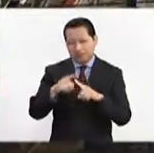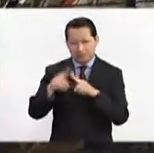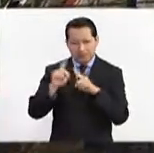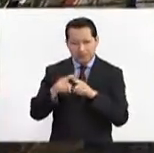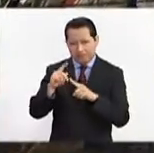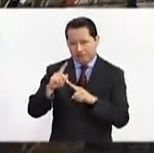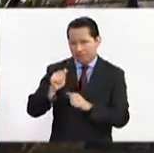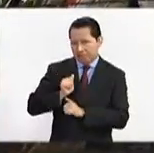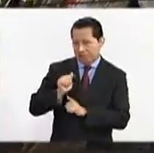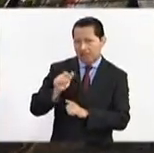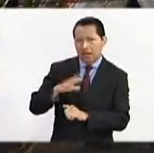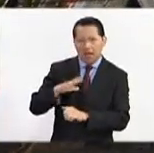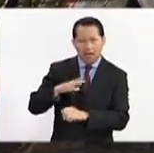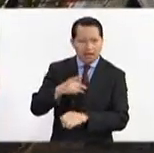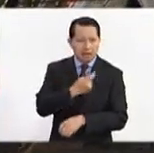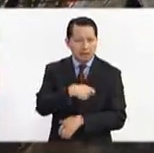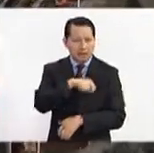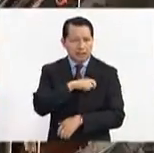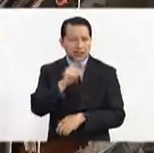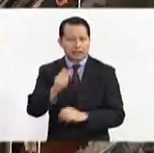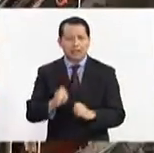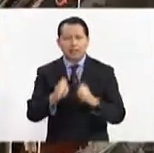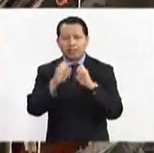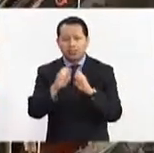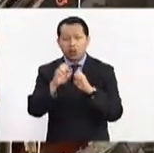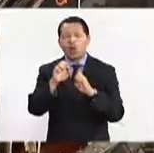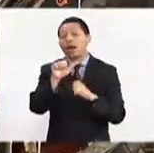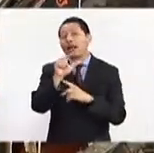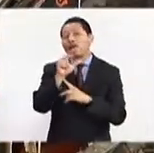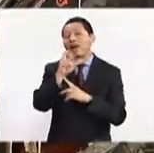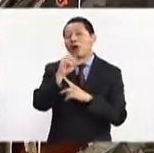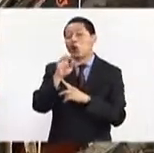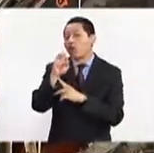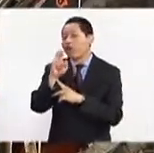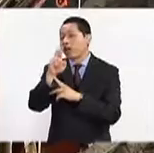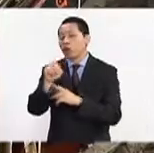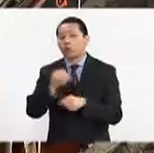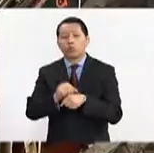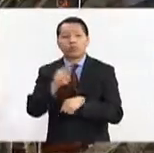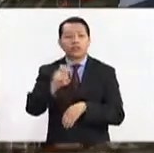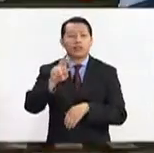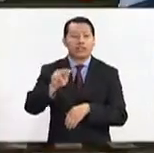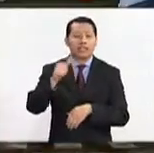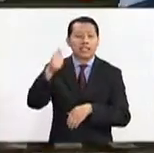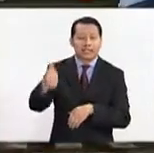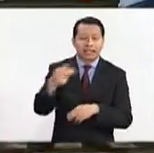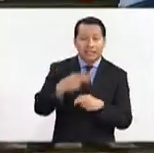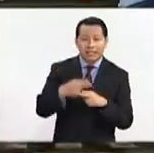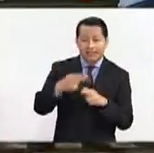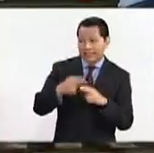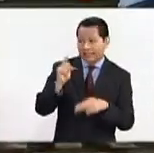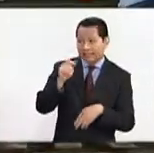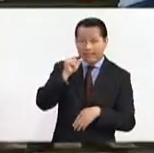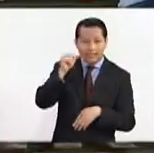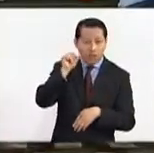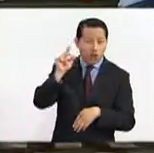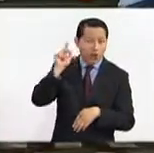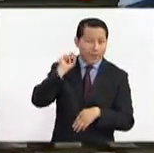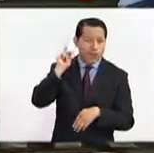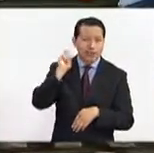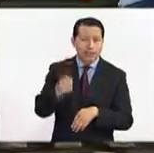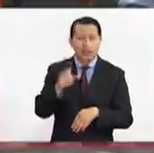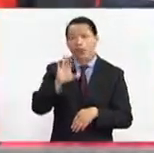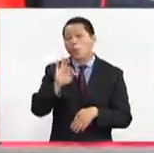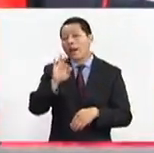de Emergencias de España. Es en el edificio de la avenida Álvaro Obregón 286, hasta donde este domingo habían sido